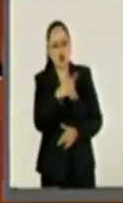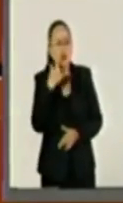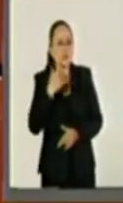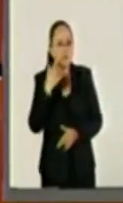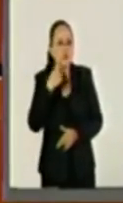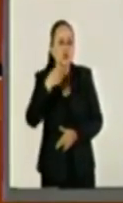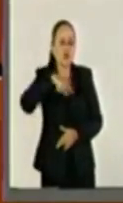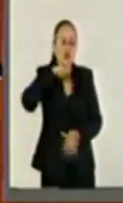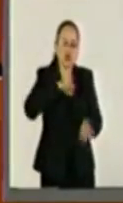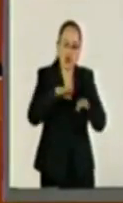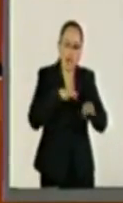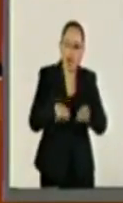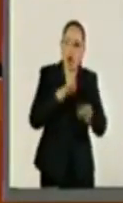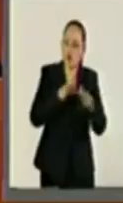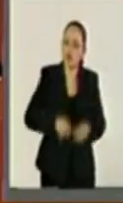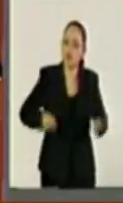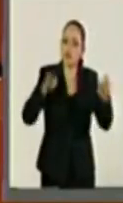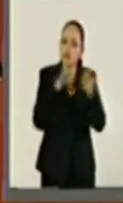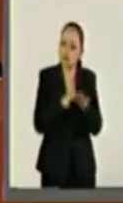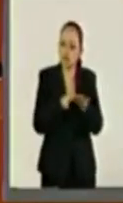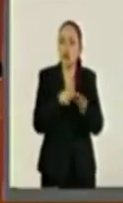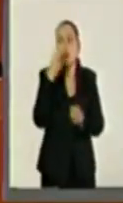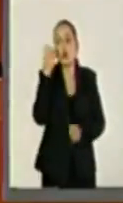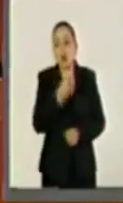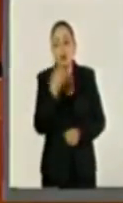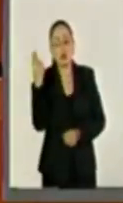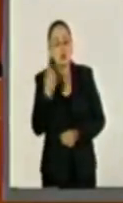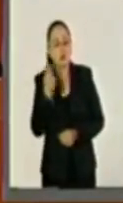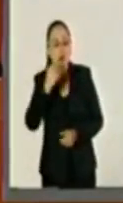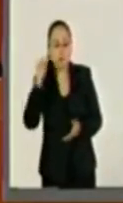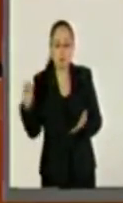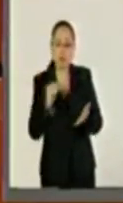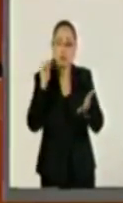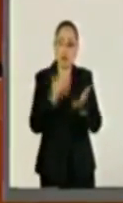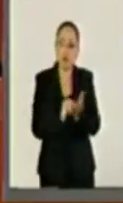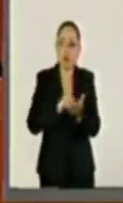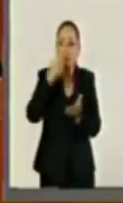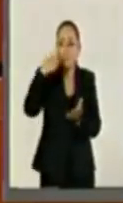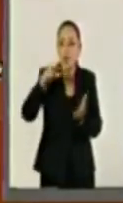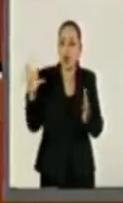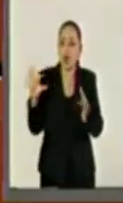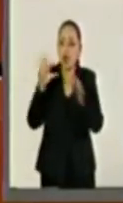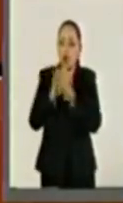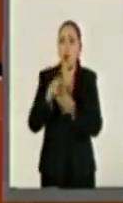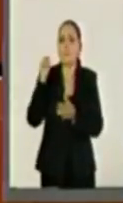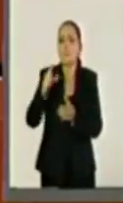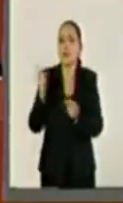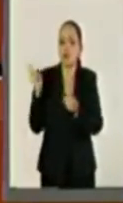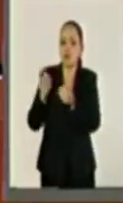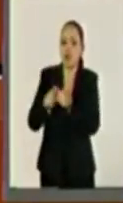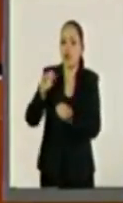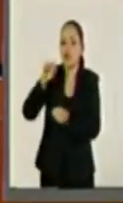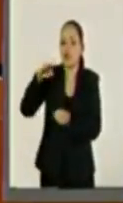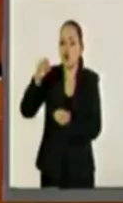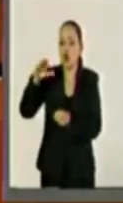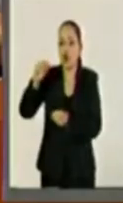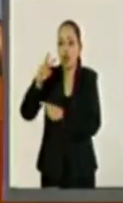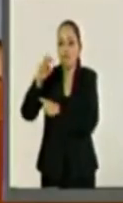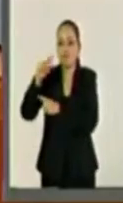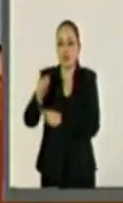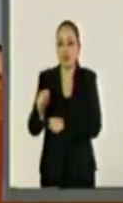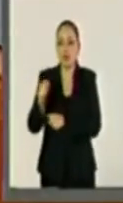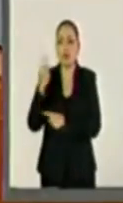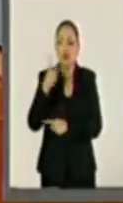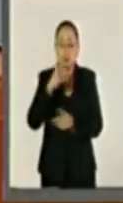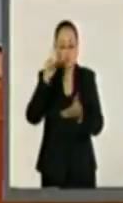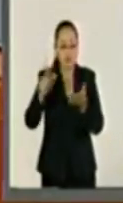se dedican a esta labor, se hace necesario incorporarlas al régimen del Infonavit. Eso con la